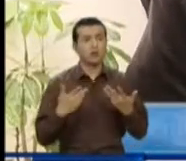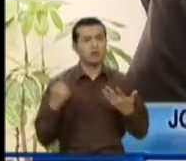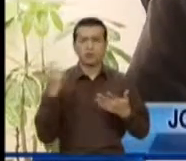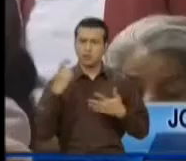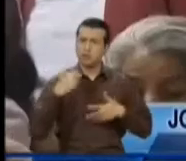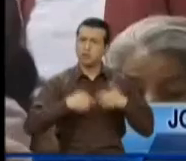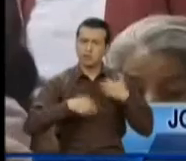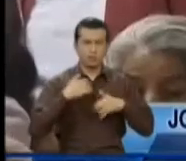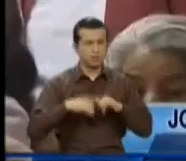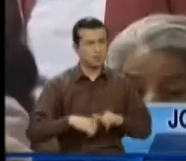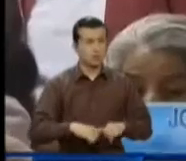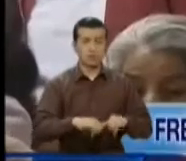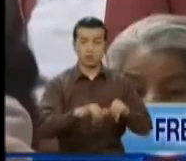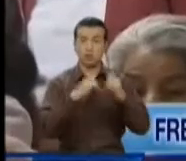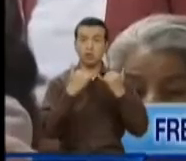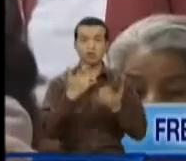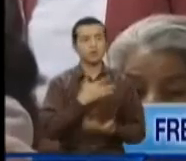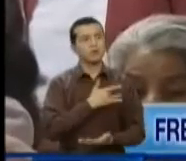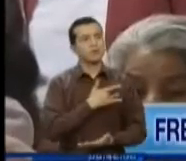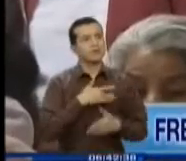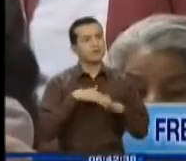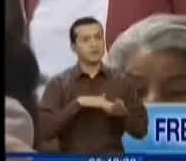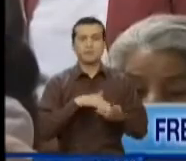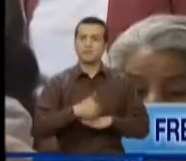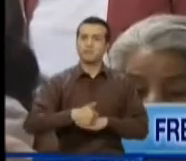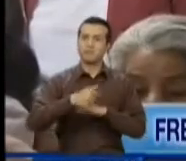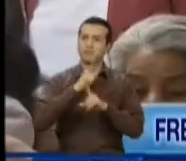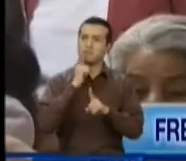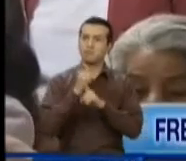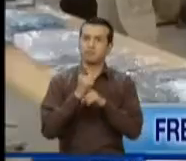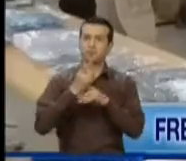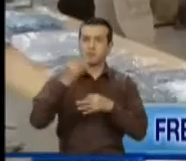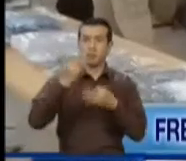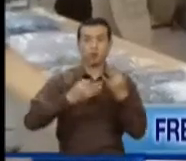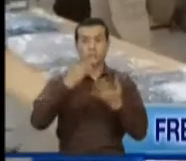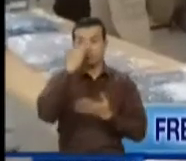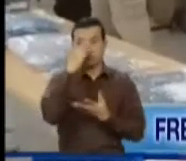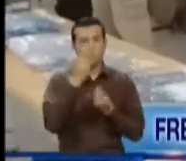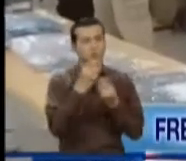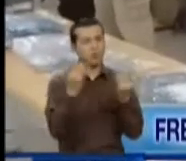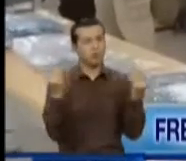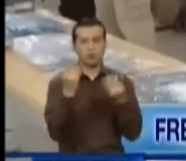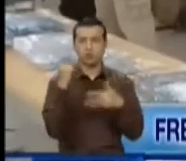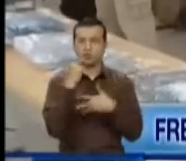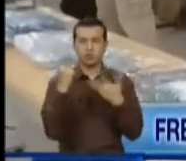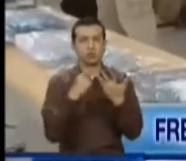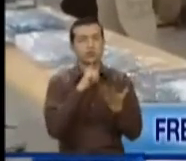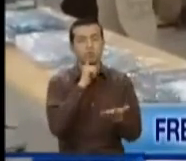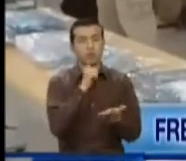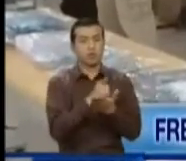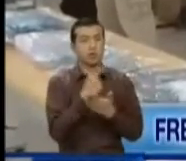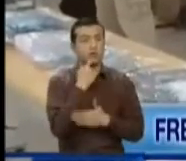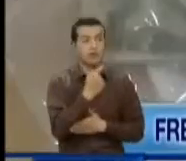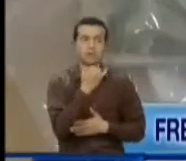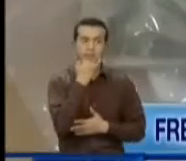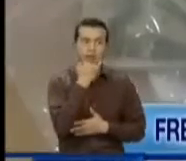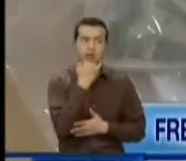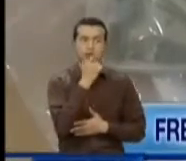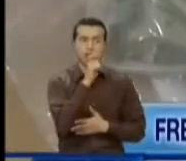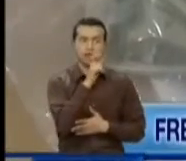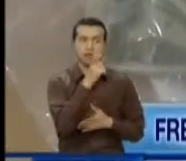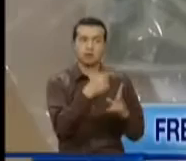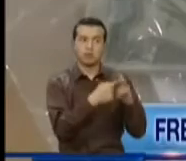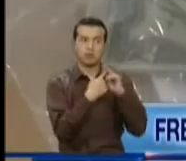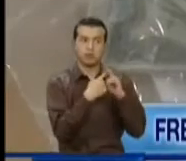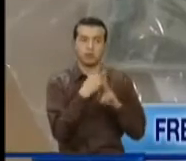esta situación ahora se sienten respaldados por las autoridades judiciales pues existen decenas de casos sentenciados por el delito de usura sin